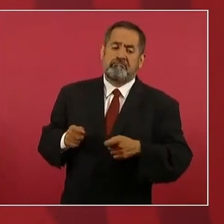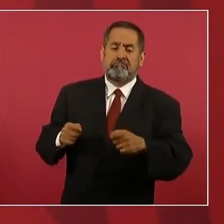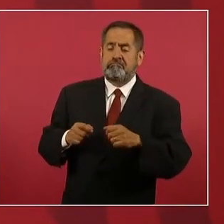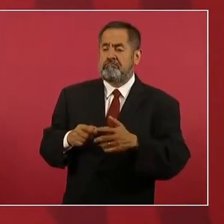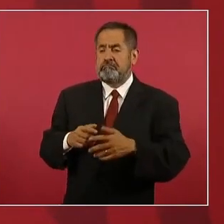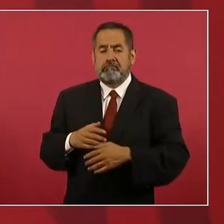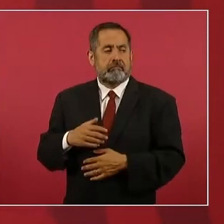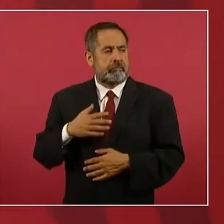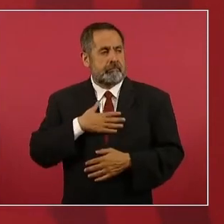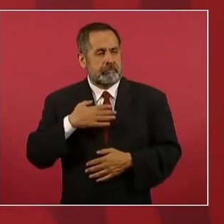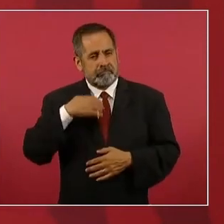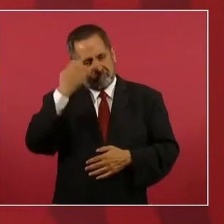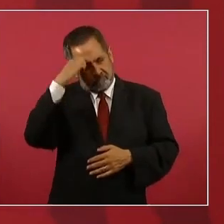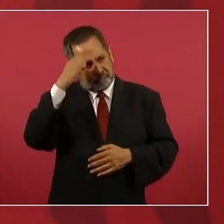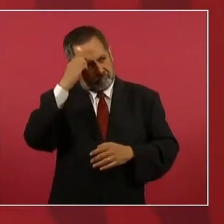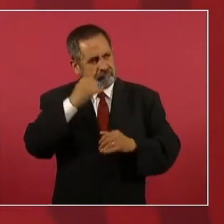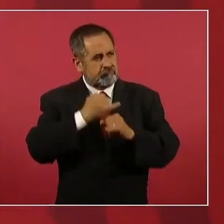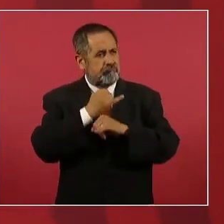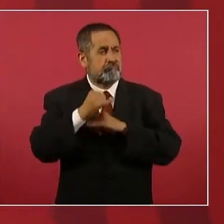internacionalistas.